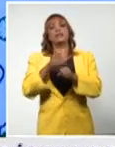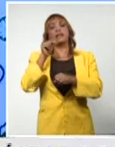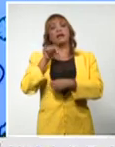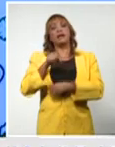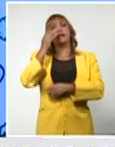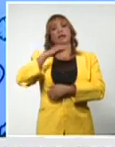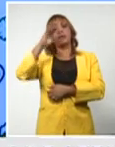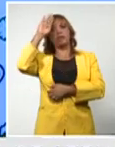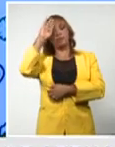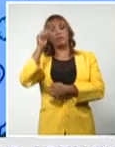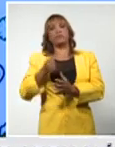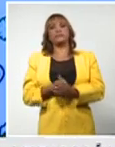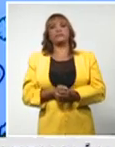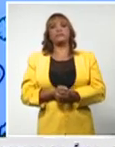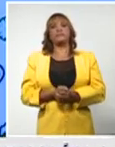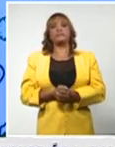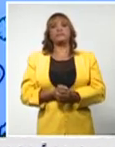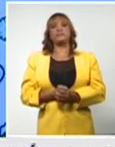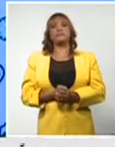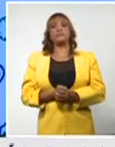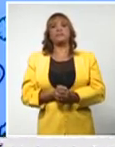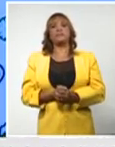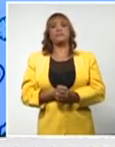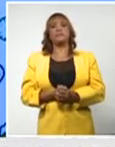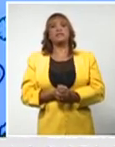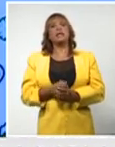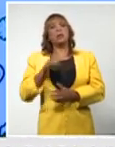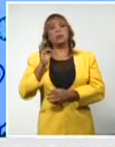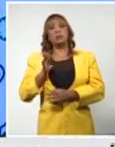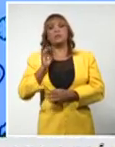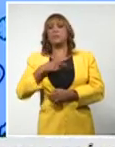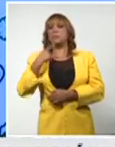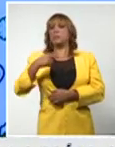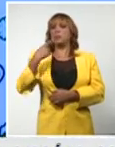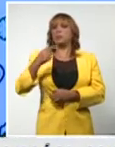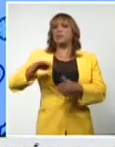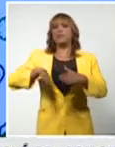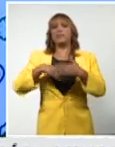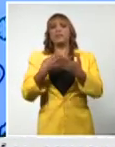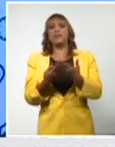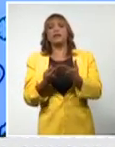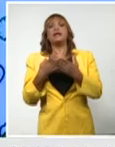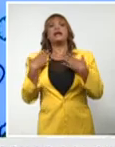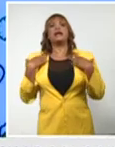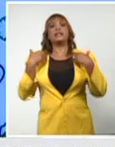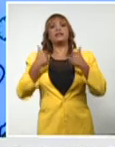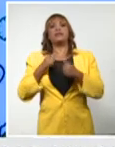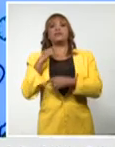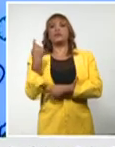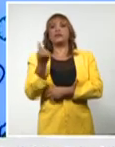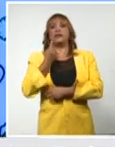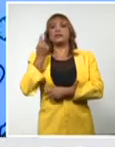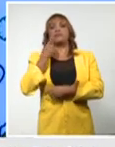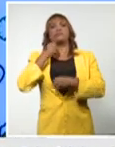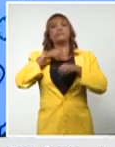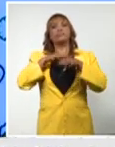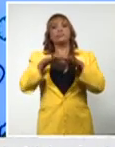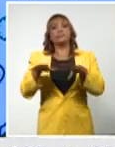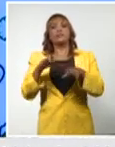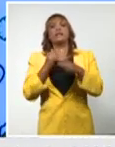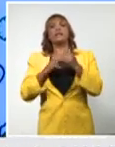a la COVID-19. Nos acompaña, como ya es habitual, el doctor Francisco Durán García, director nacional de Epidemiología del